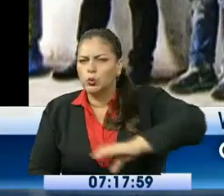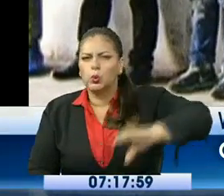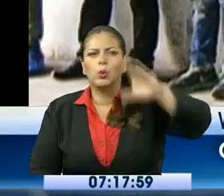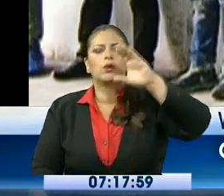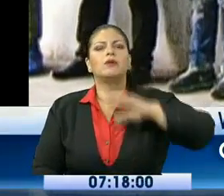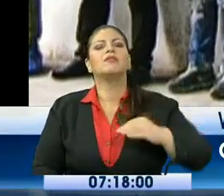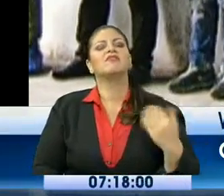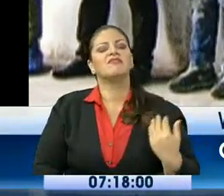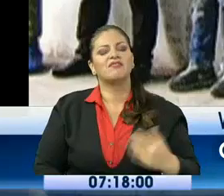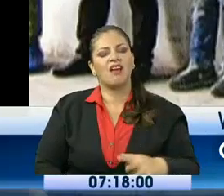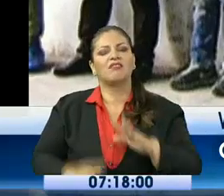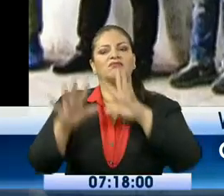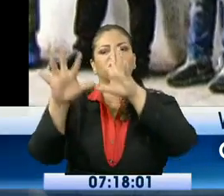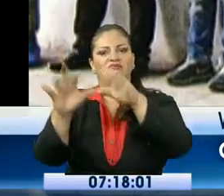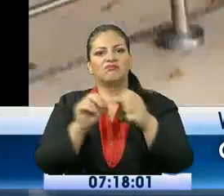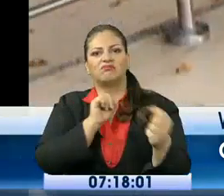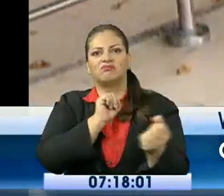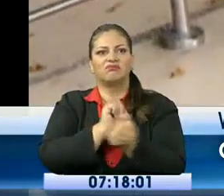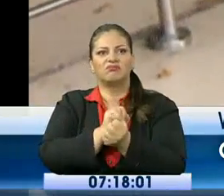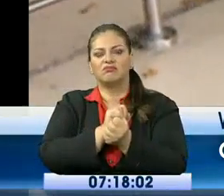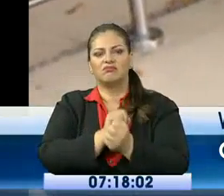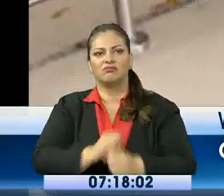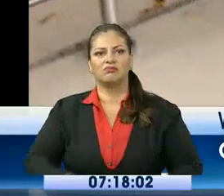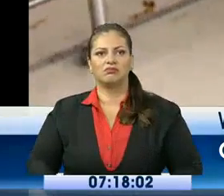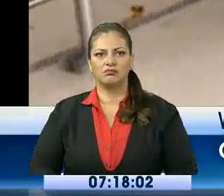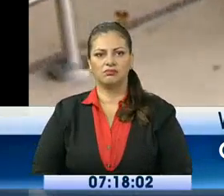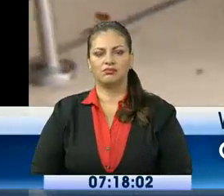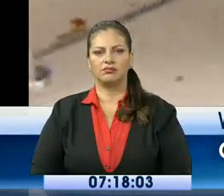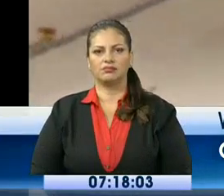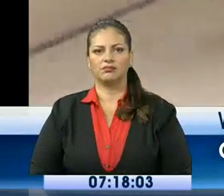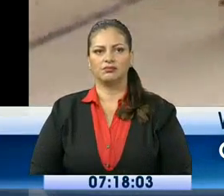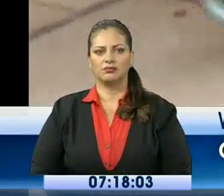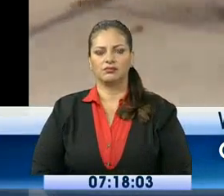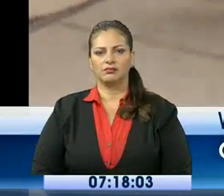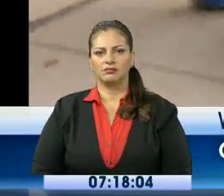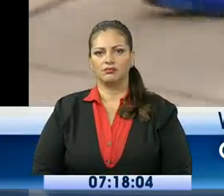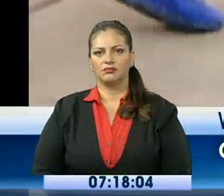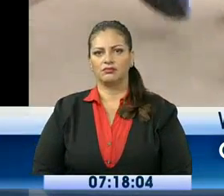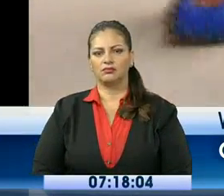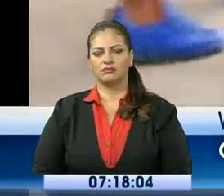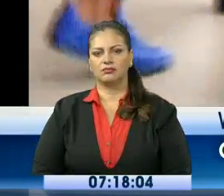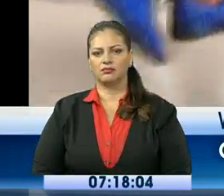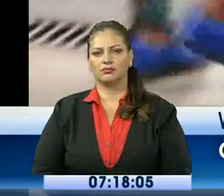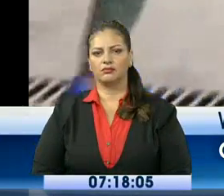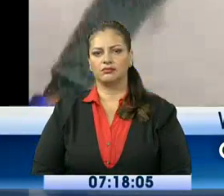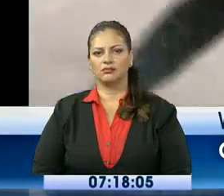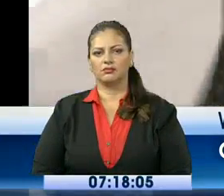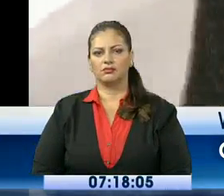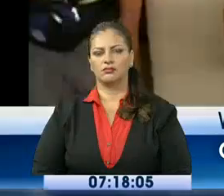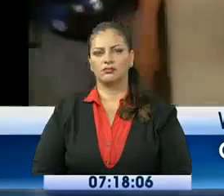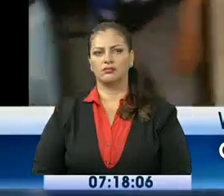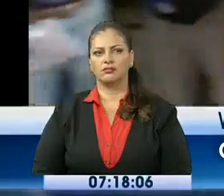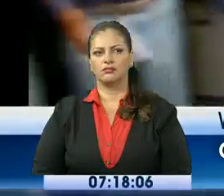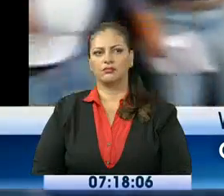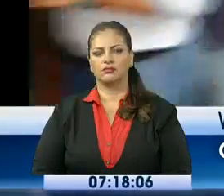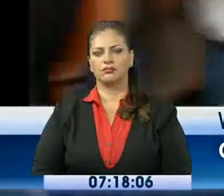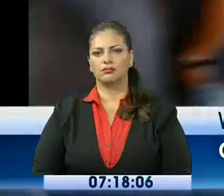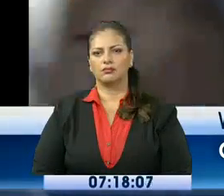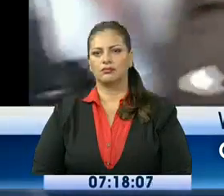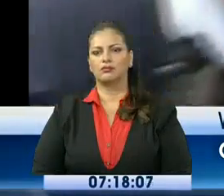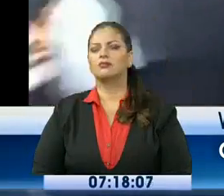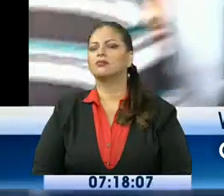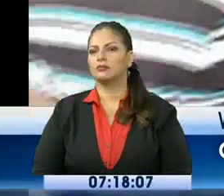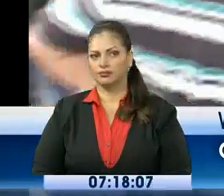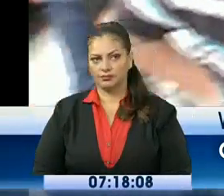sido divisados por los agentes y por las cámaras de seguridad mientras trataban de lograr su cometido. Los agentes se apostaron en los